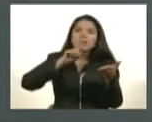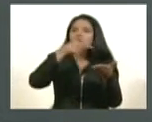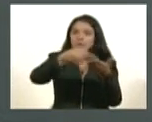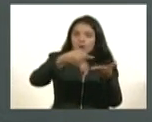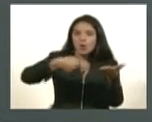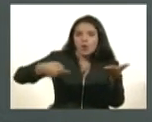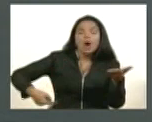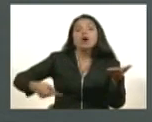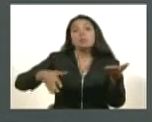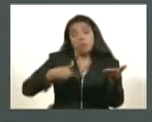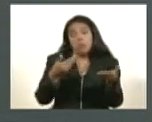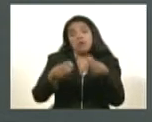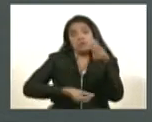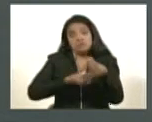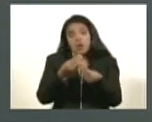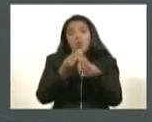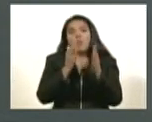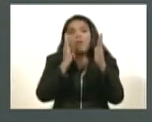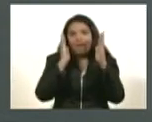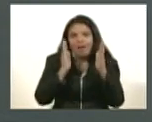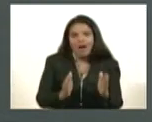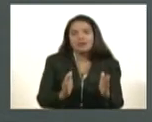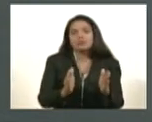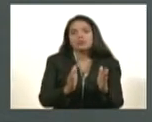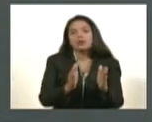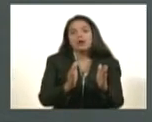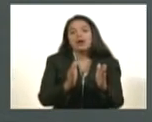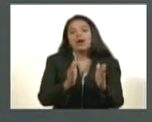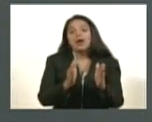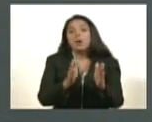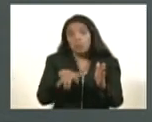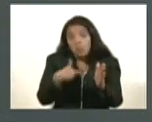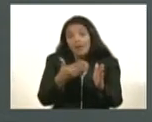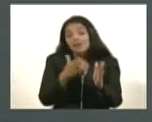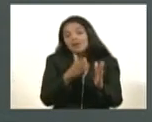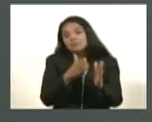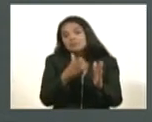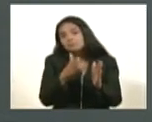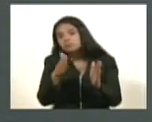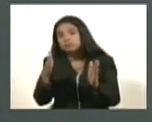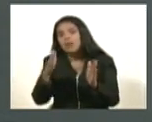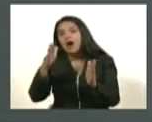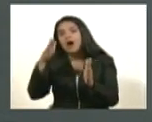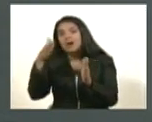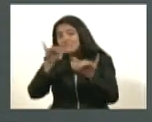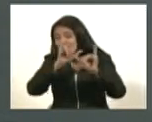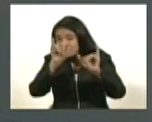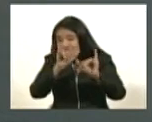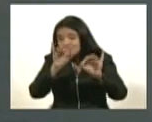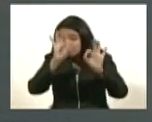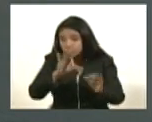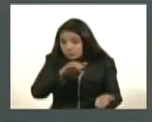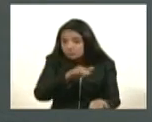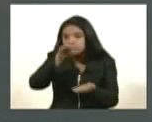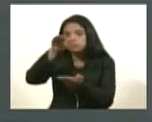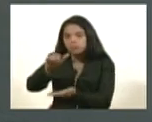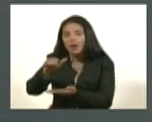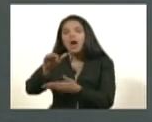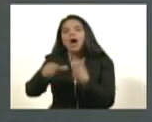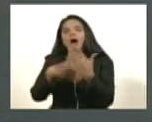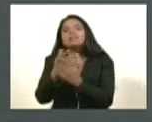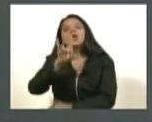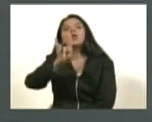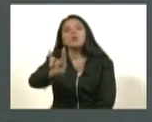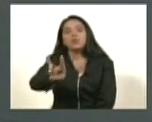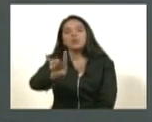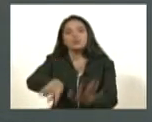ser, se ha dado un lapso, se ha hecho una extensión, pueden ser consignadas, terminadas de consignar el día